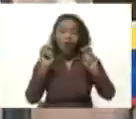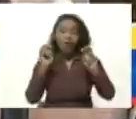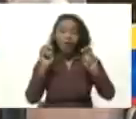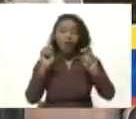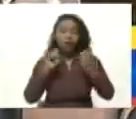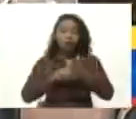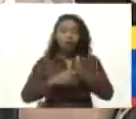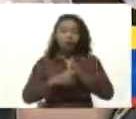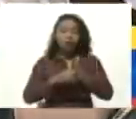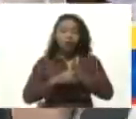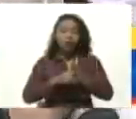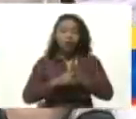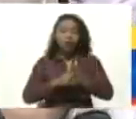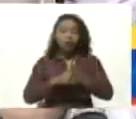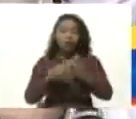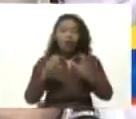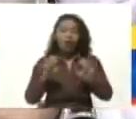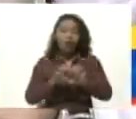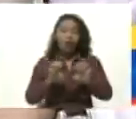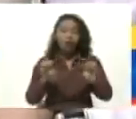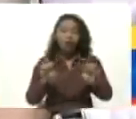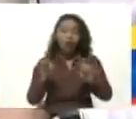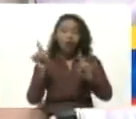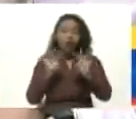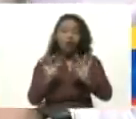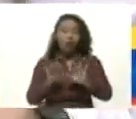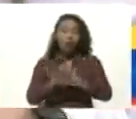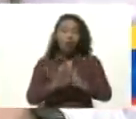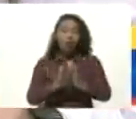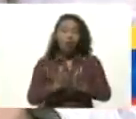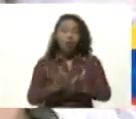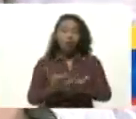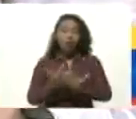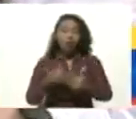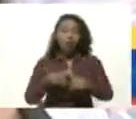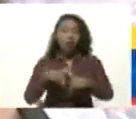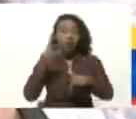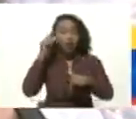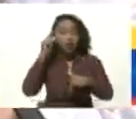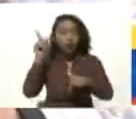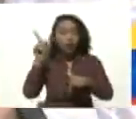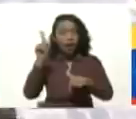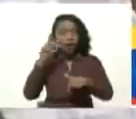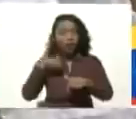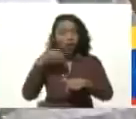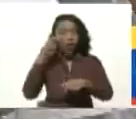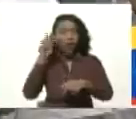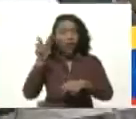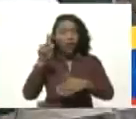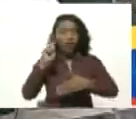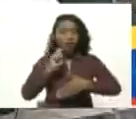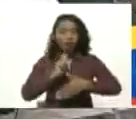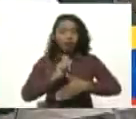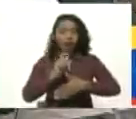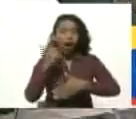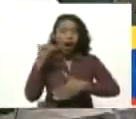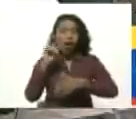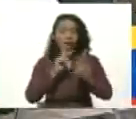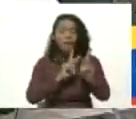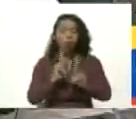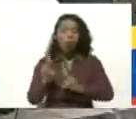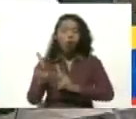la educación. Mira, hay modelos en el mundo. En estos días vi en Telesur. En Telesur hay un programa